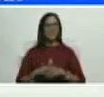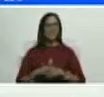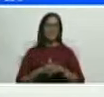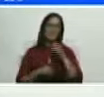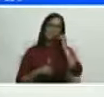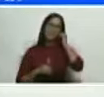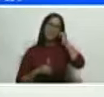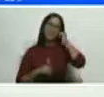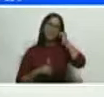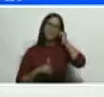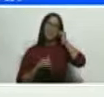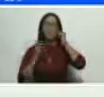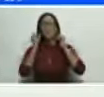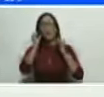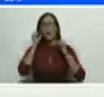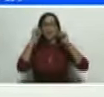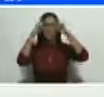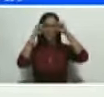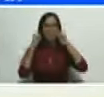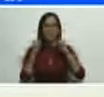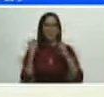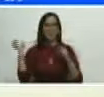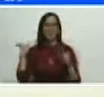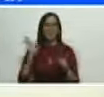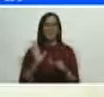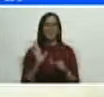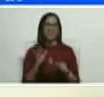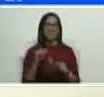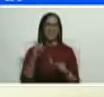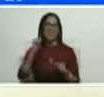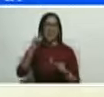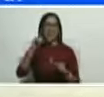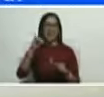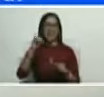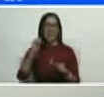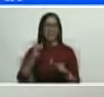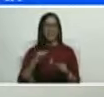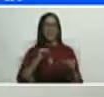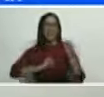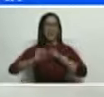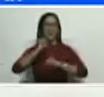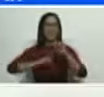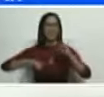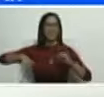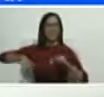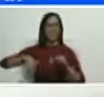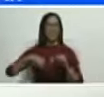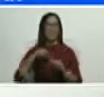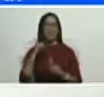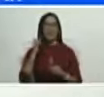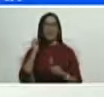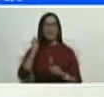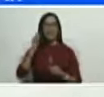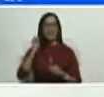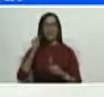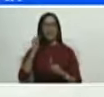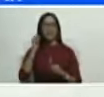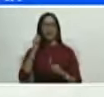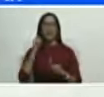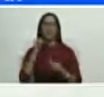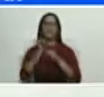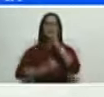Ah mujer profesional viene llegando de la haa de defender el esequivo en la Corte Internacional de